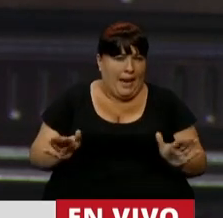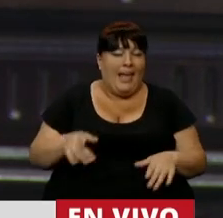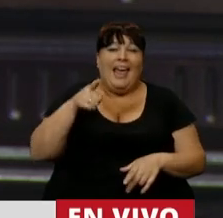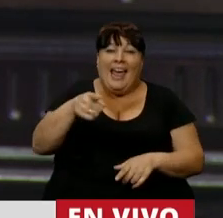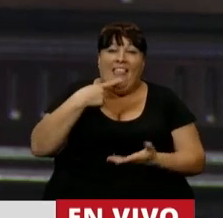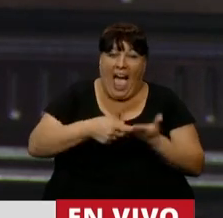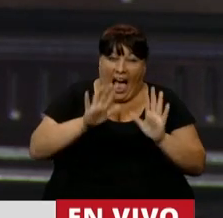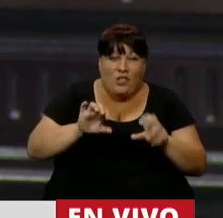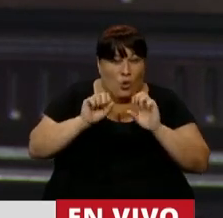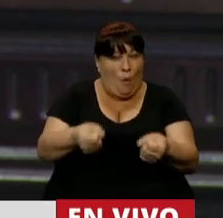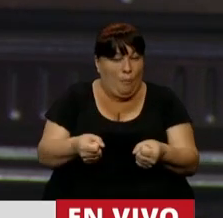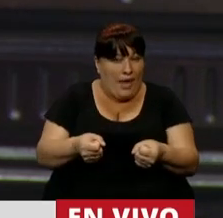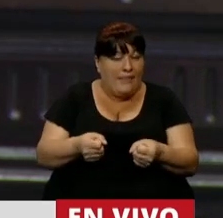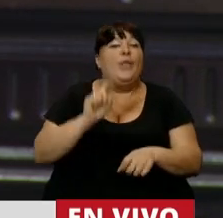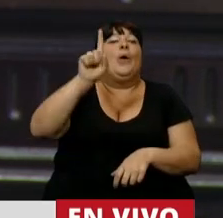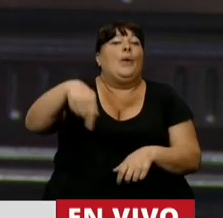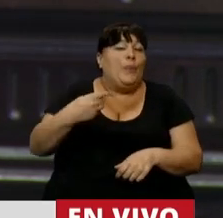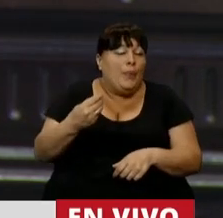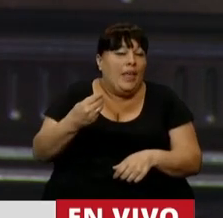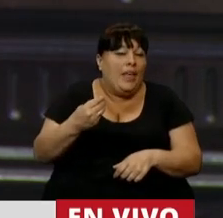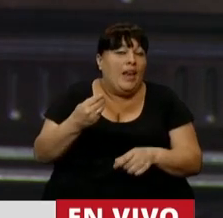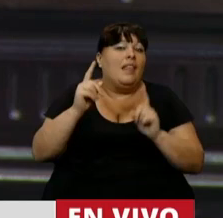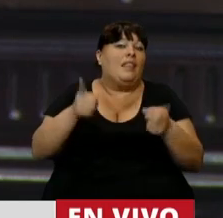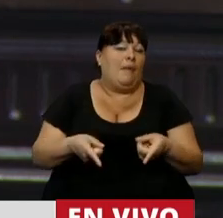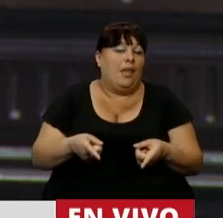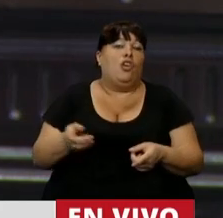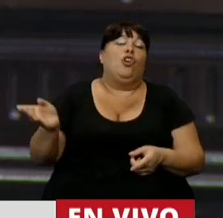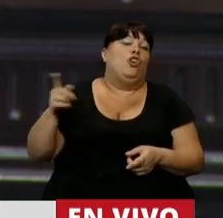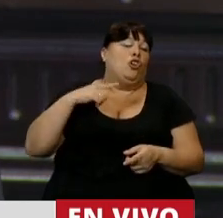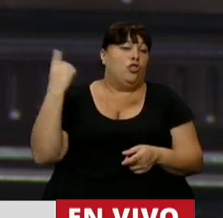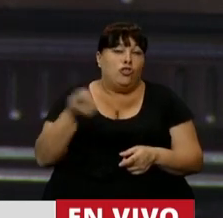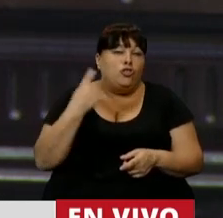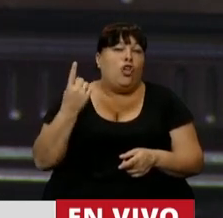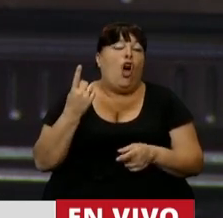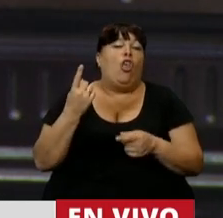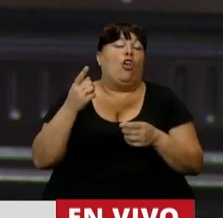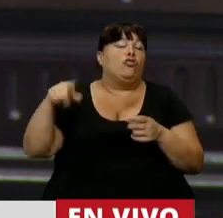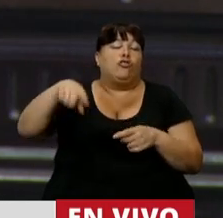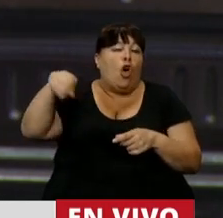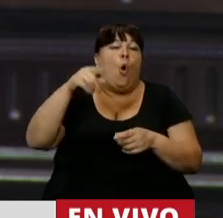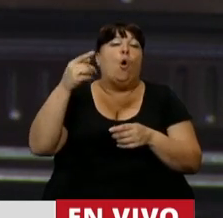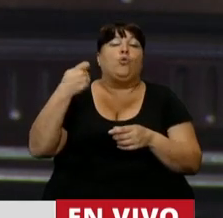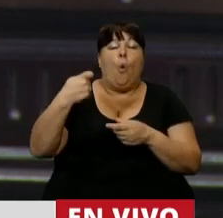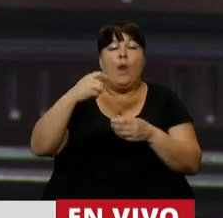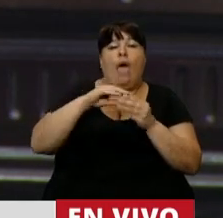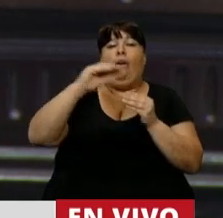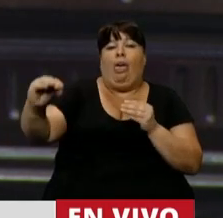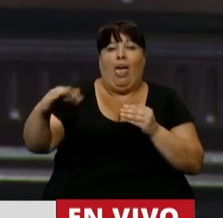esa decisión trajo como consecuencia que todos recibieran menos de lo que les